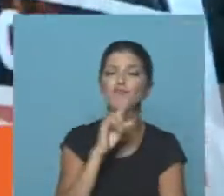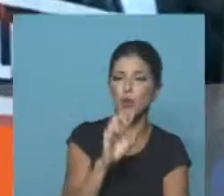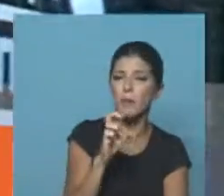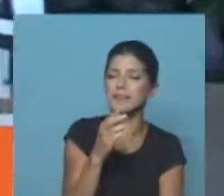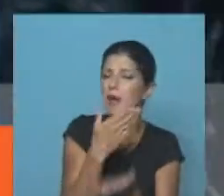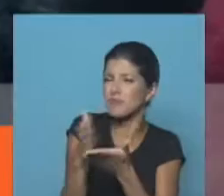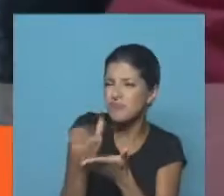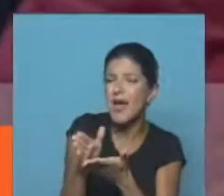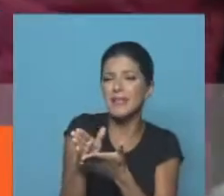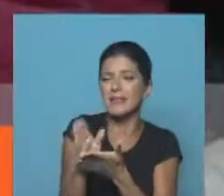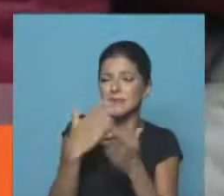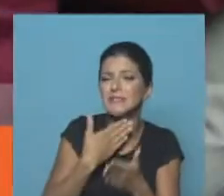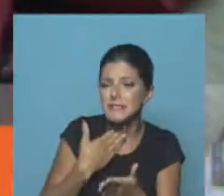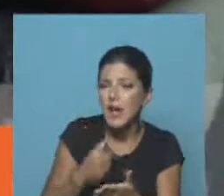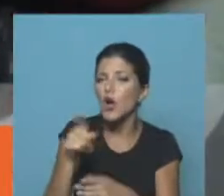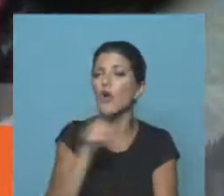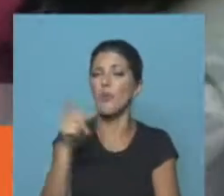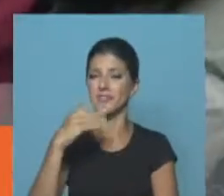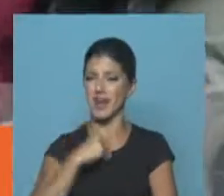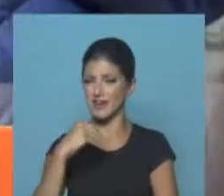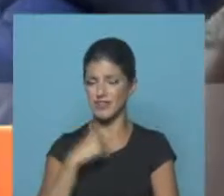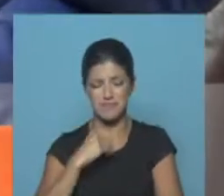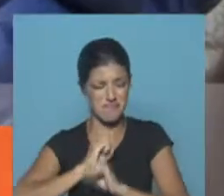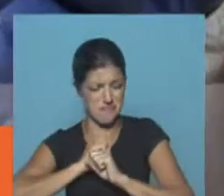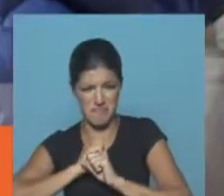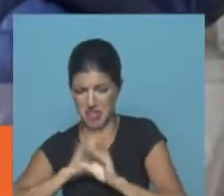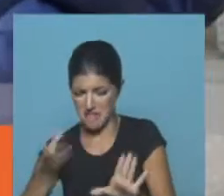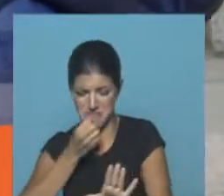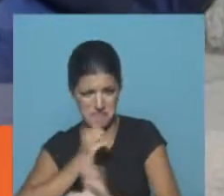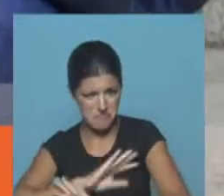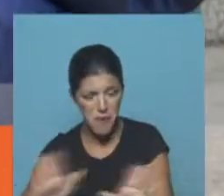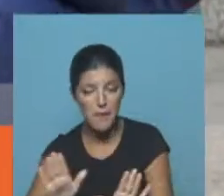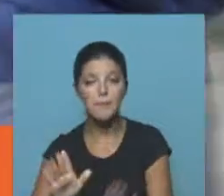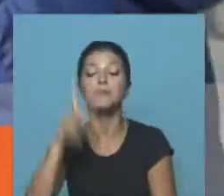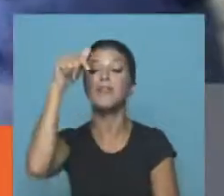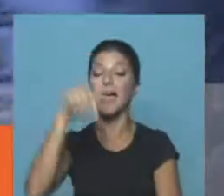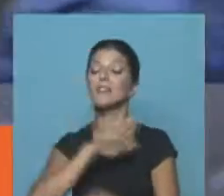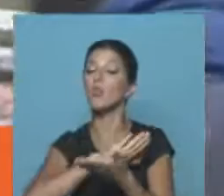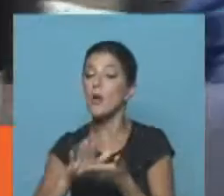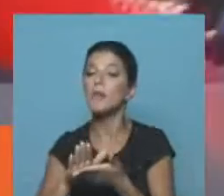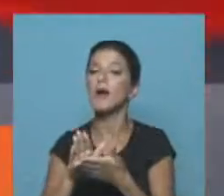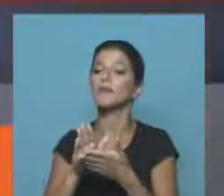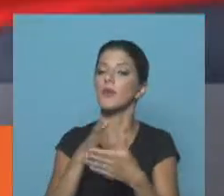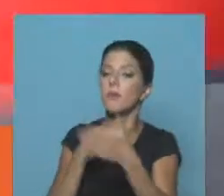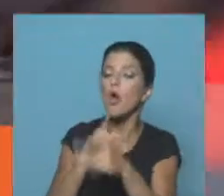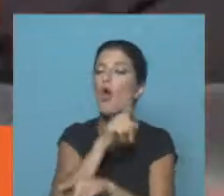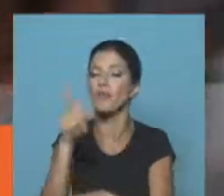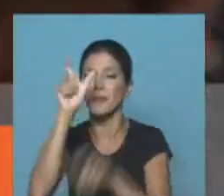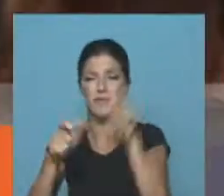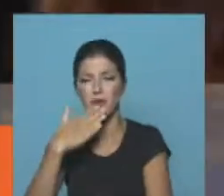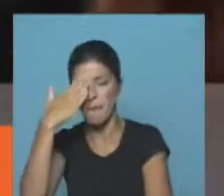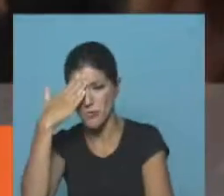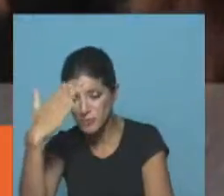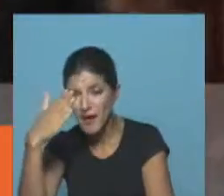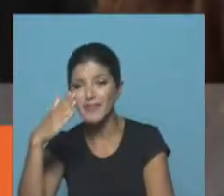con la discriminación religiosa es asquerosa. Este nuevo bloqueo a los musulmanes es tan